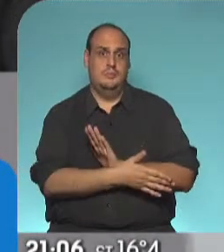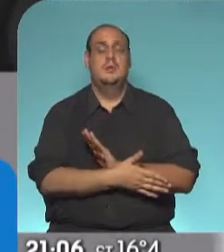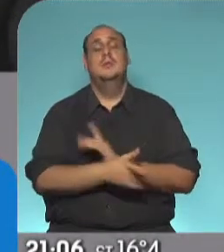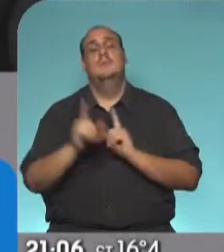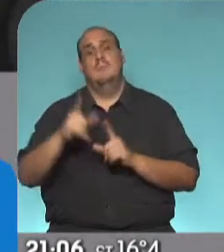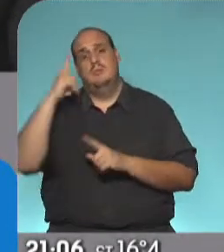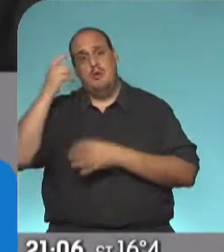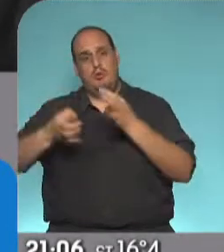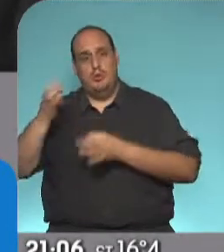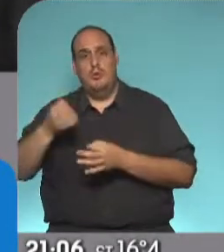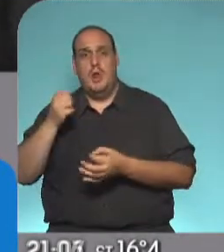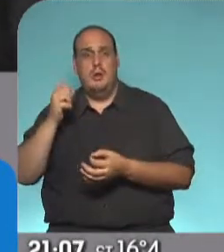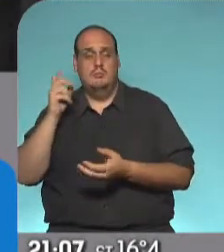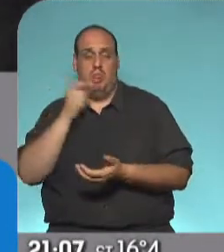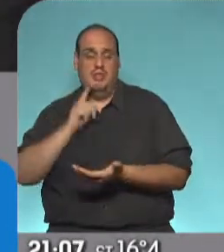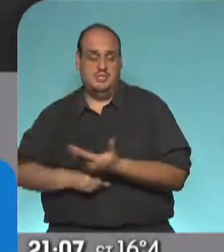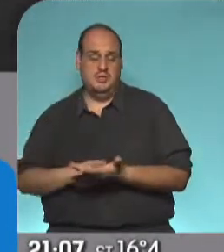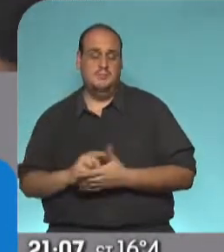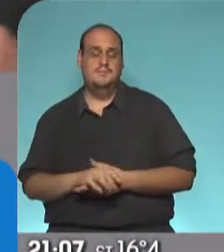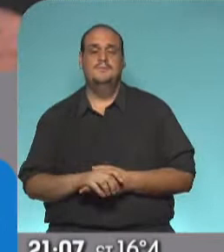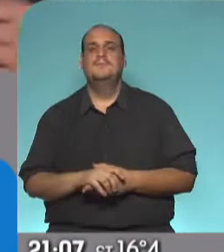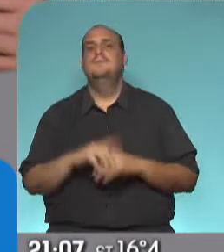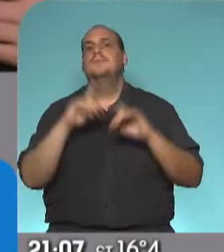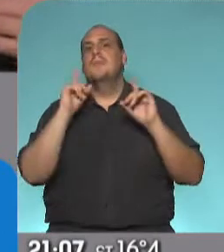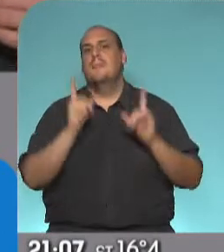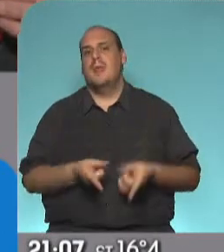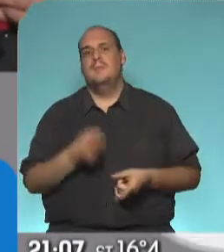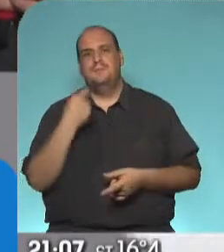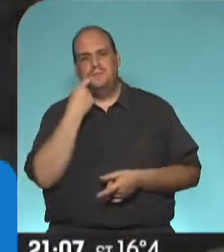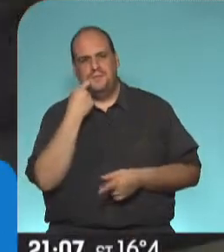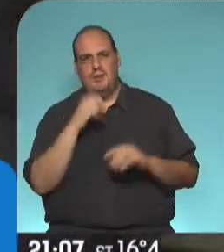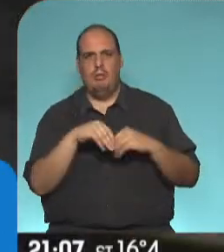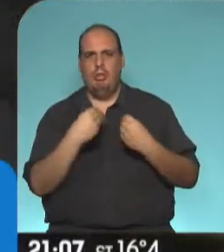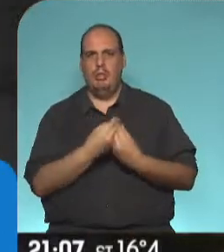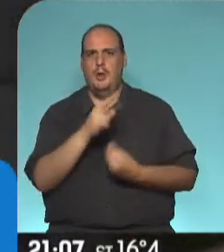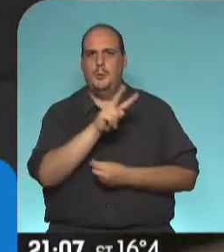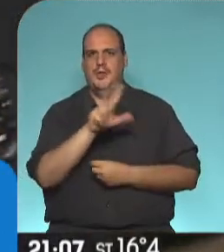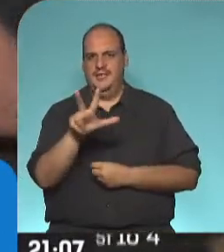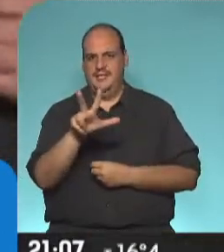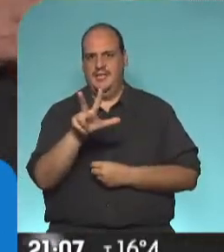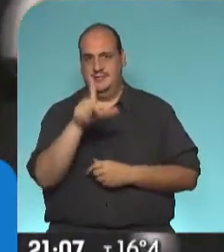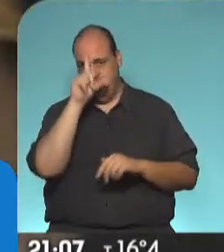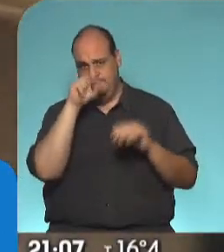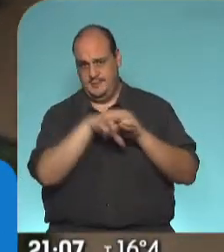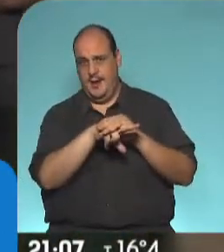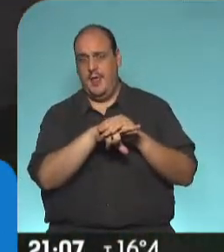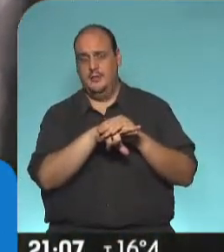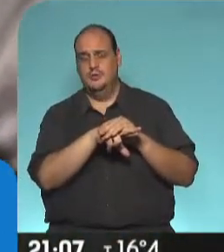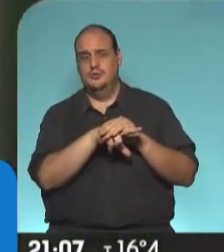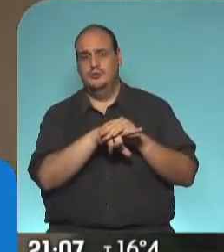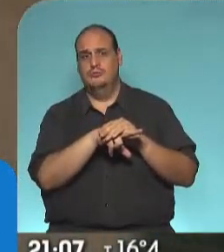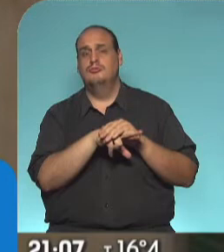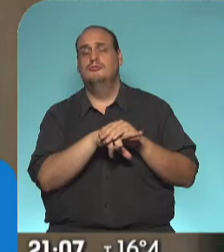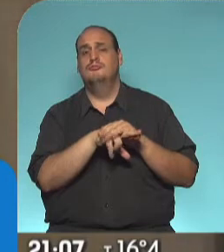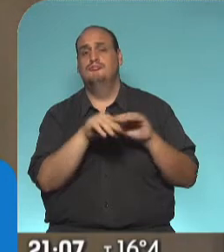indican. Además, Ariel, hay 23 ancianos en este momento internados. Uno de ellos